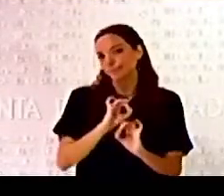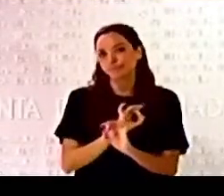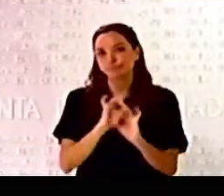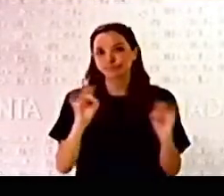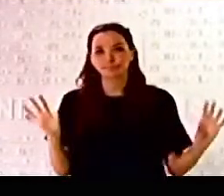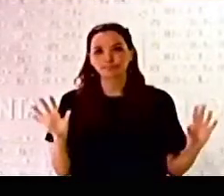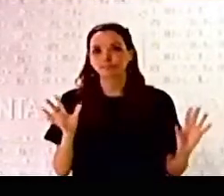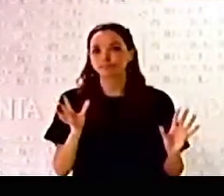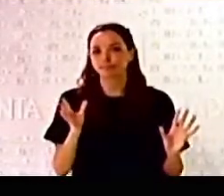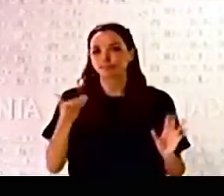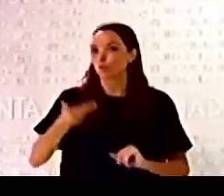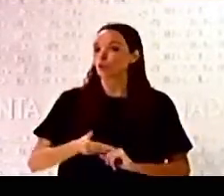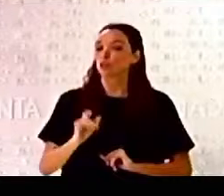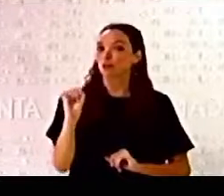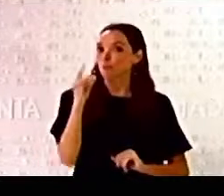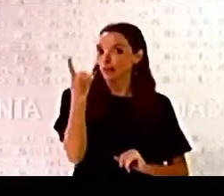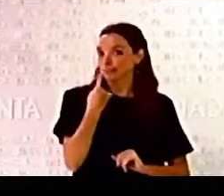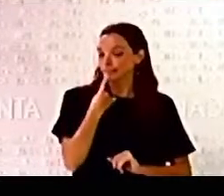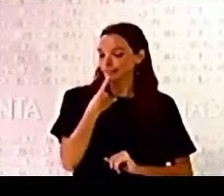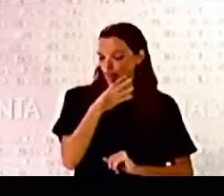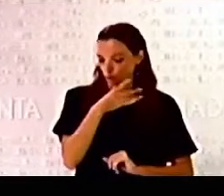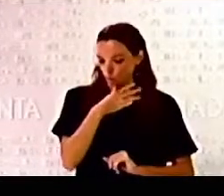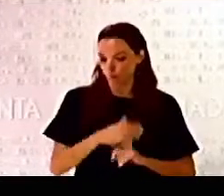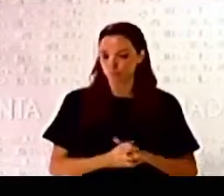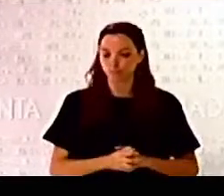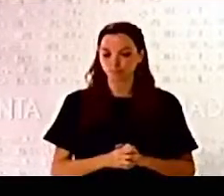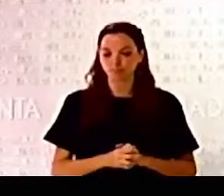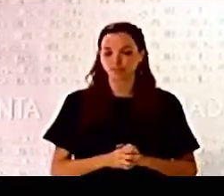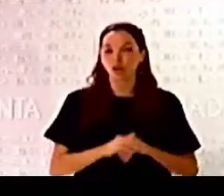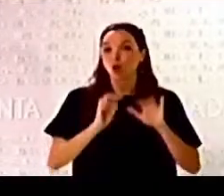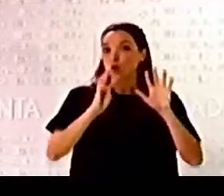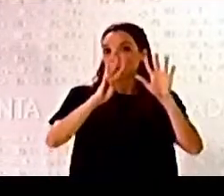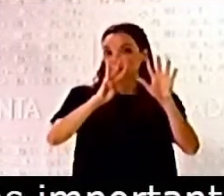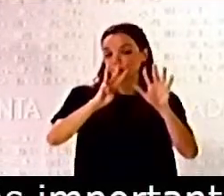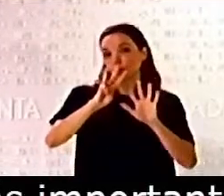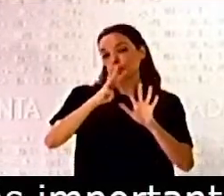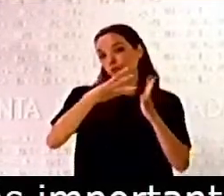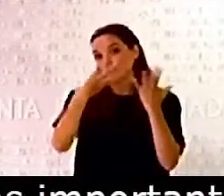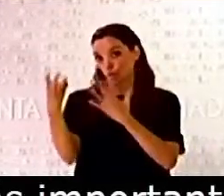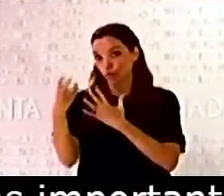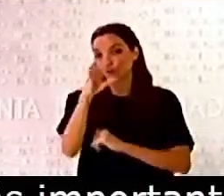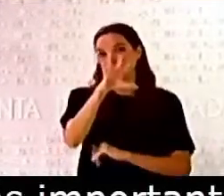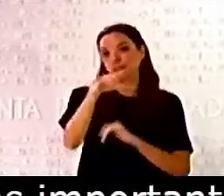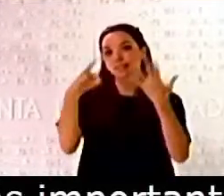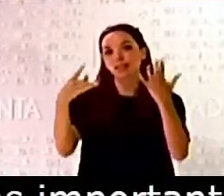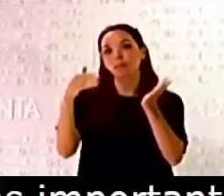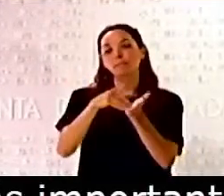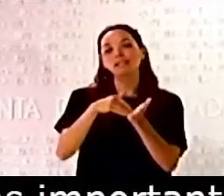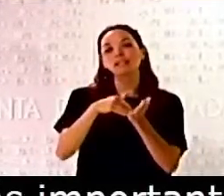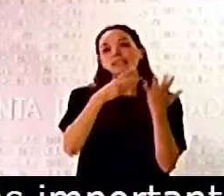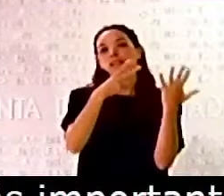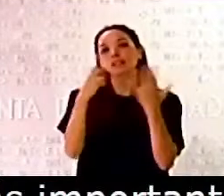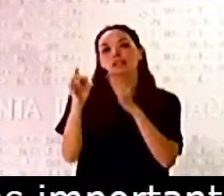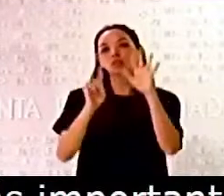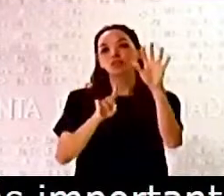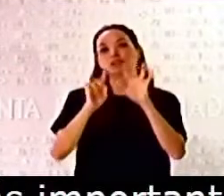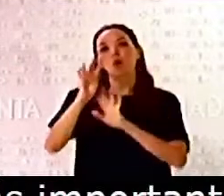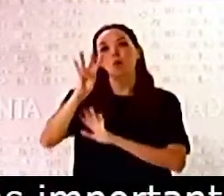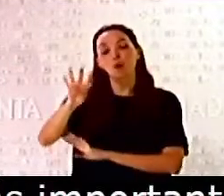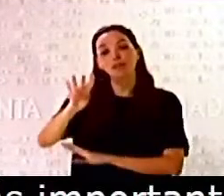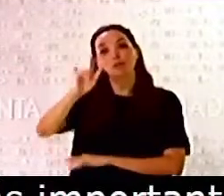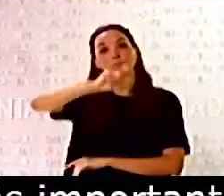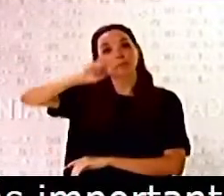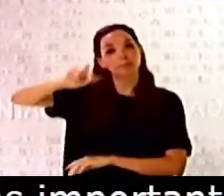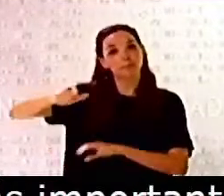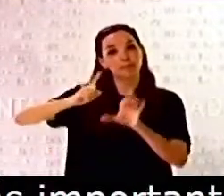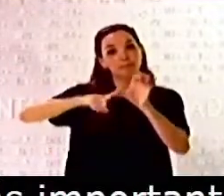les voy a dar ahora. 856.000 2.764 extremeños